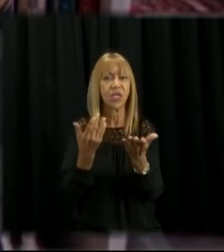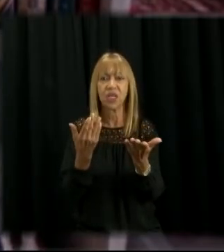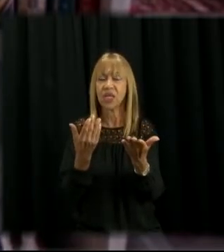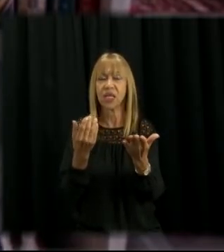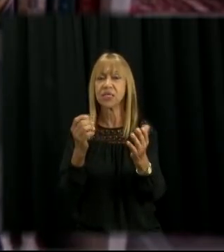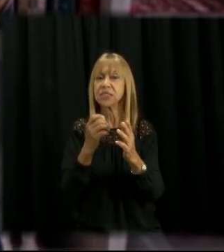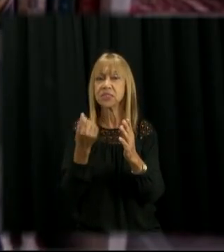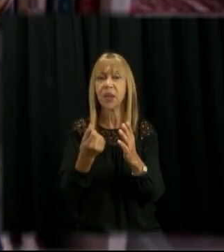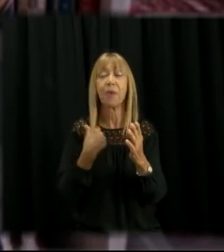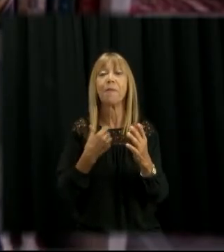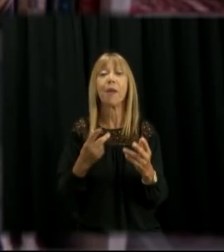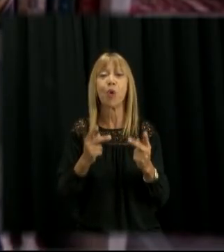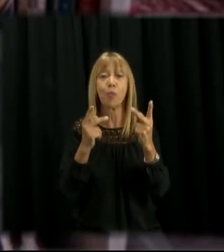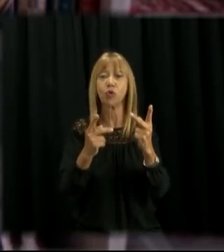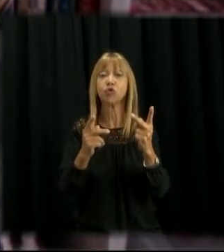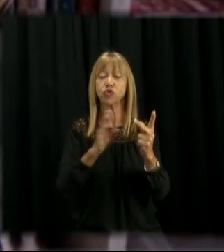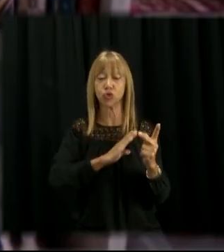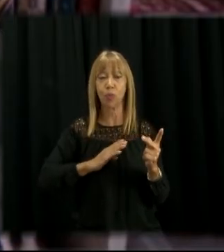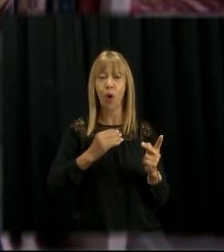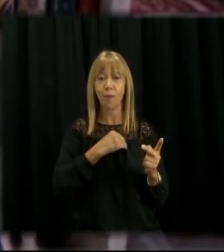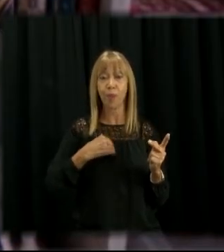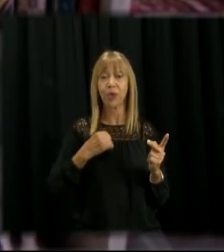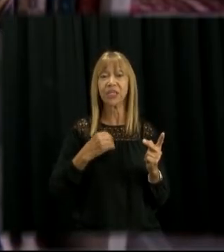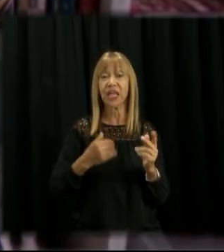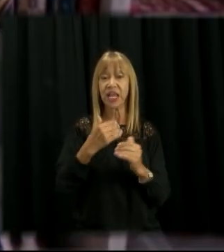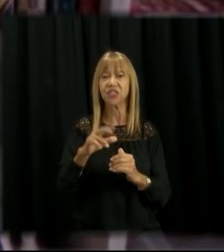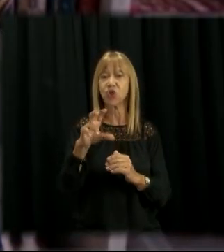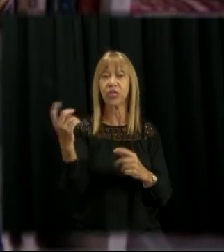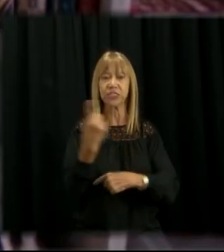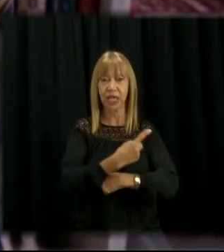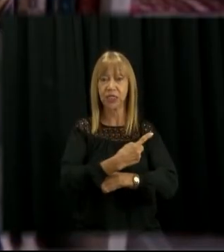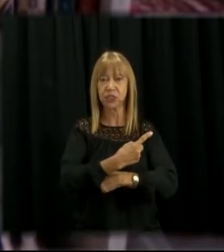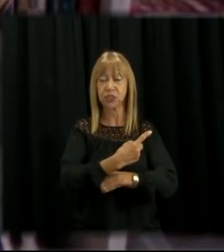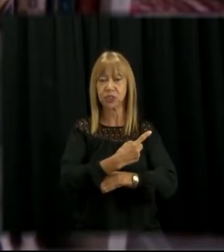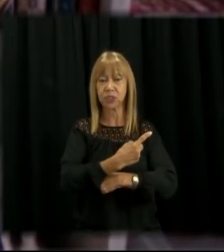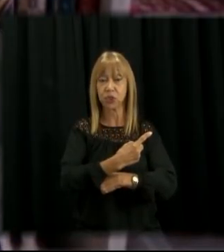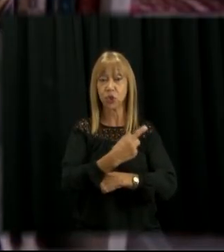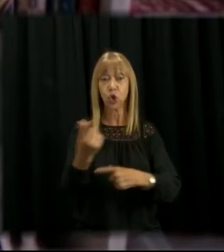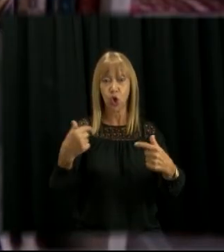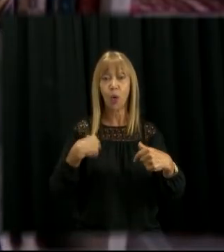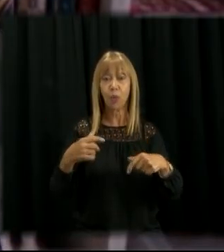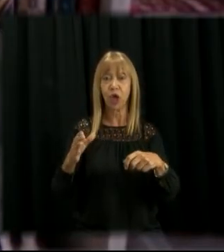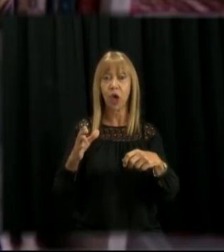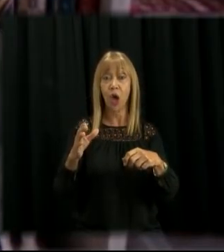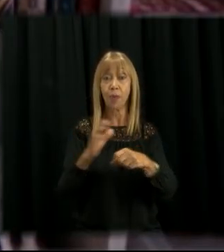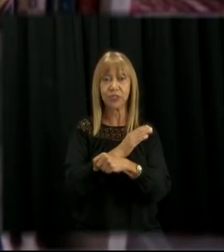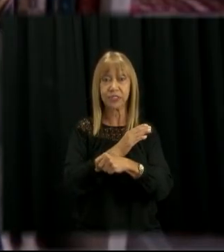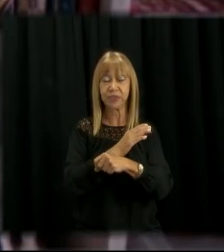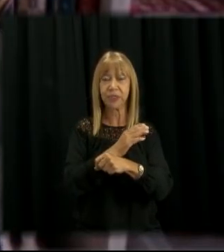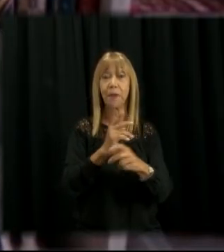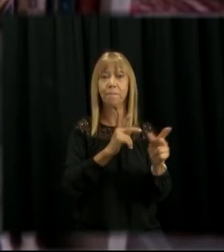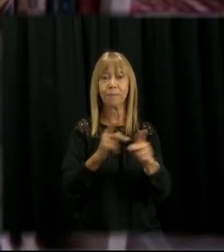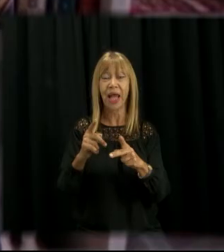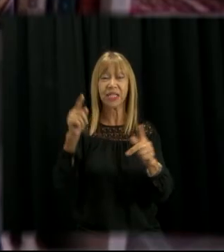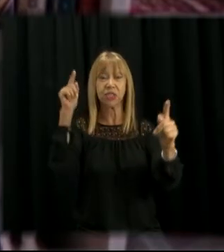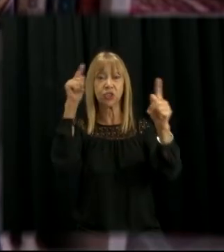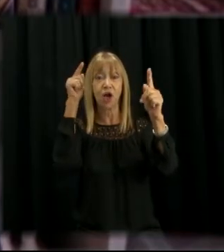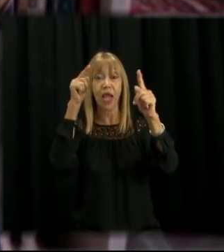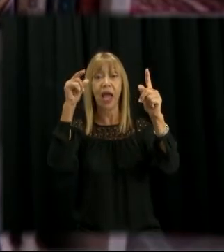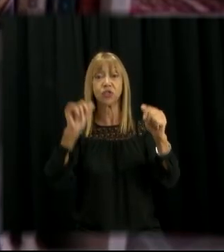tener en algún momento los estados financieros auditados. Mi propuesta es que en los próximos 3 días vengan con un plan